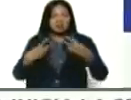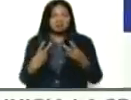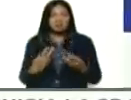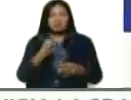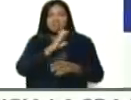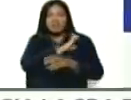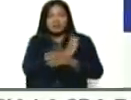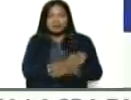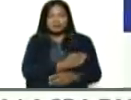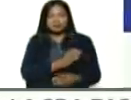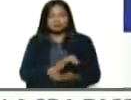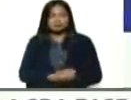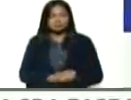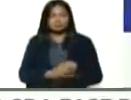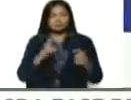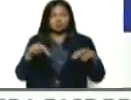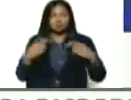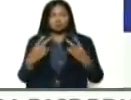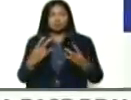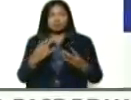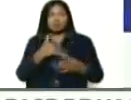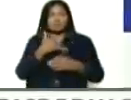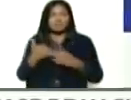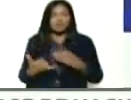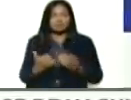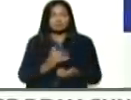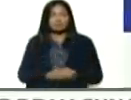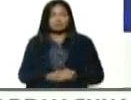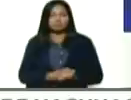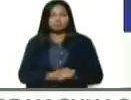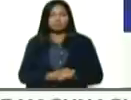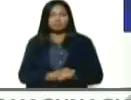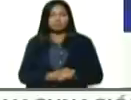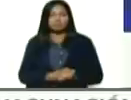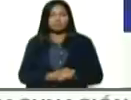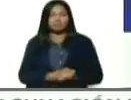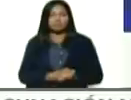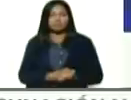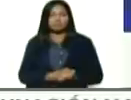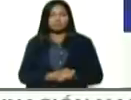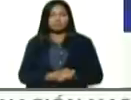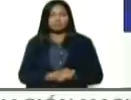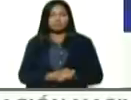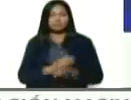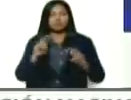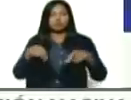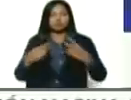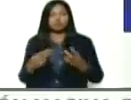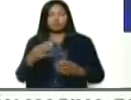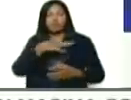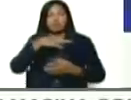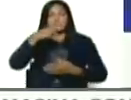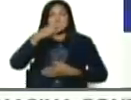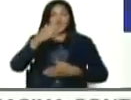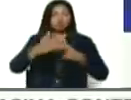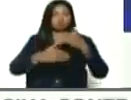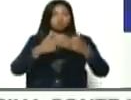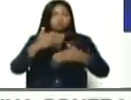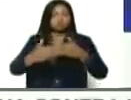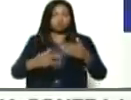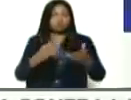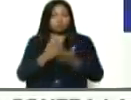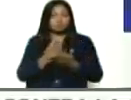energía renovación de planes renovación del espíritu permanente